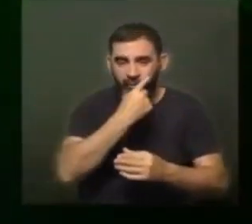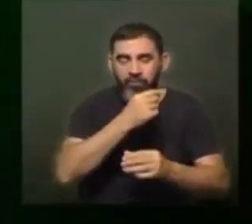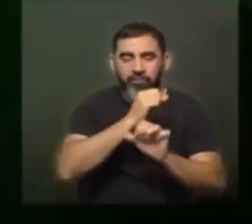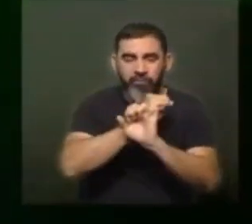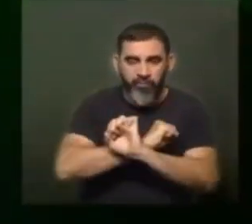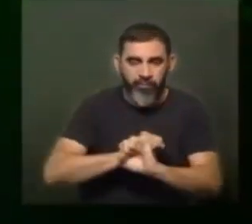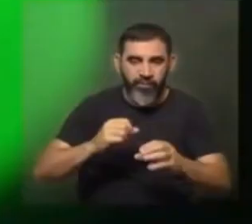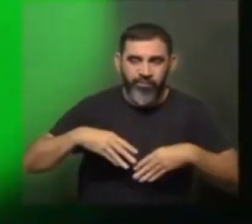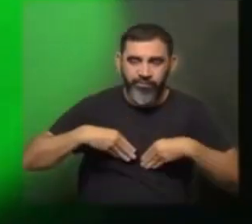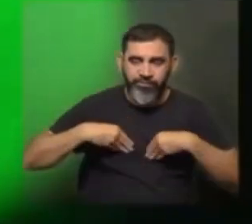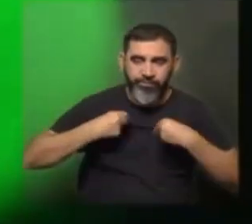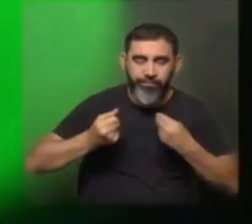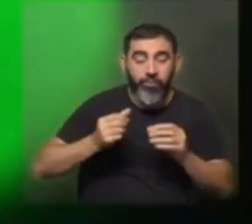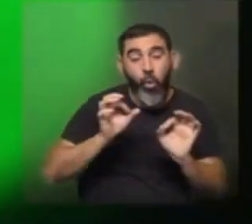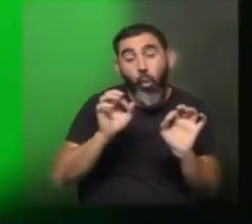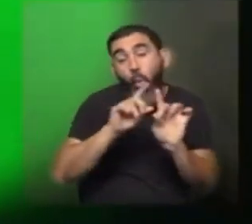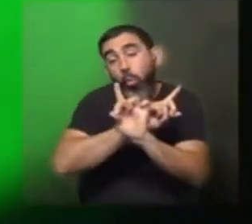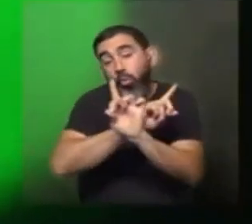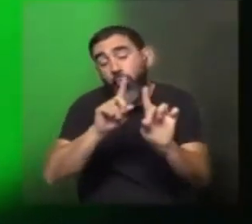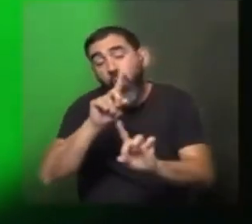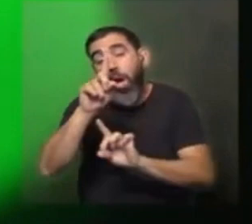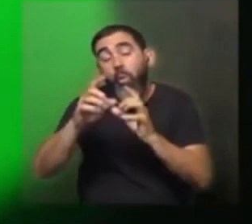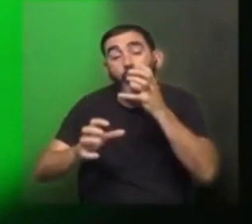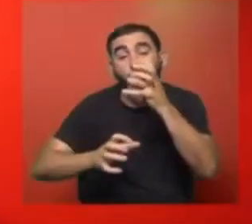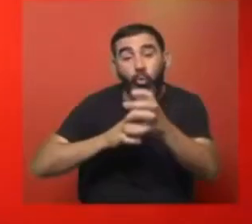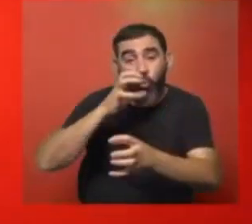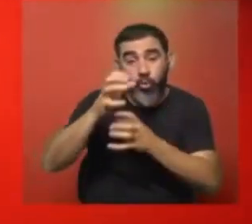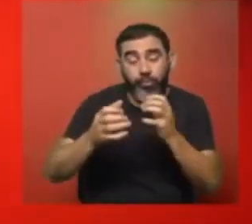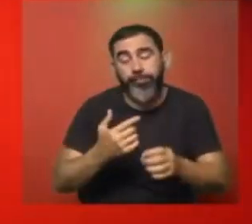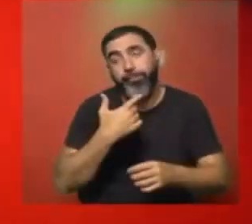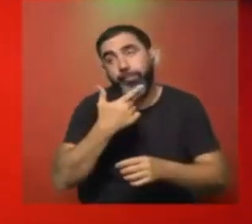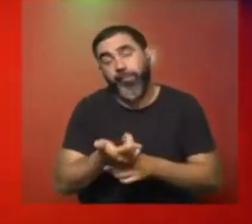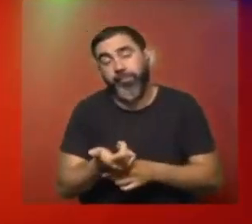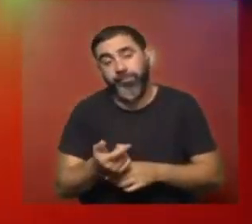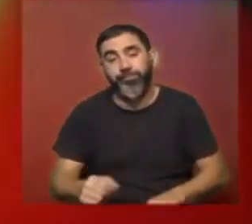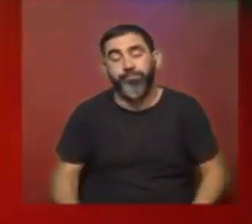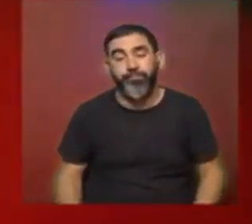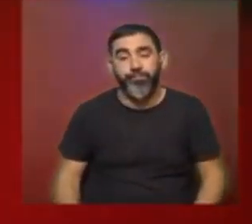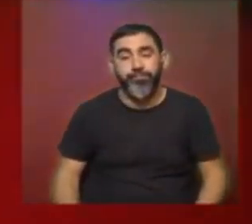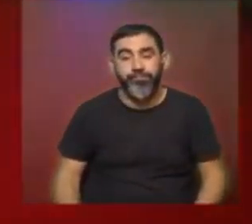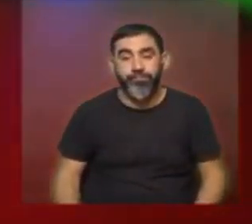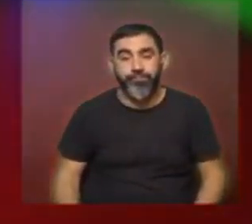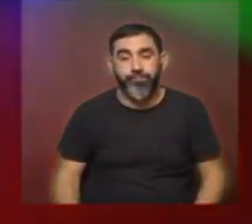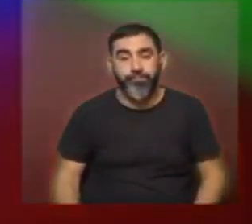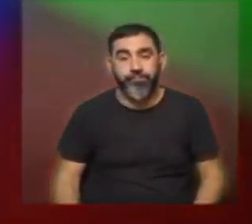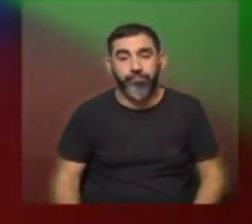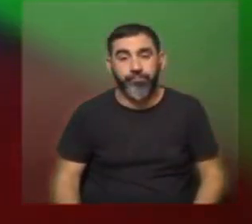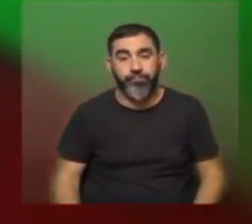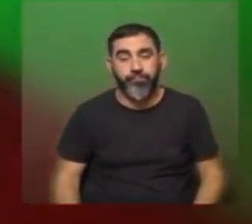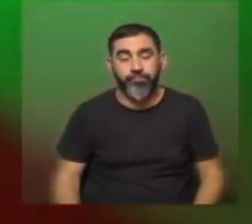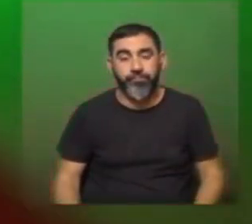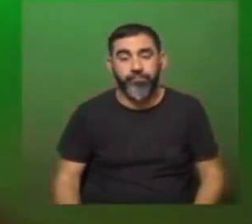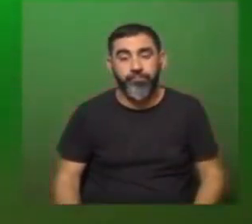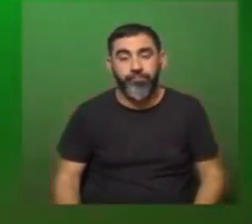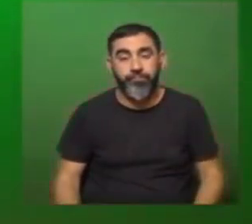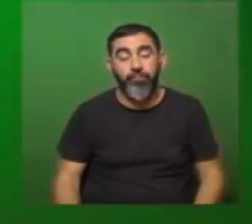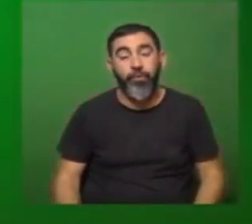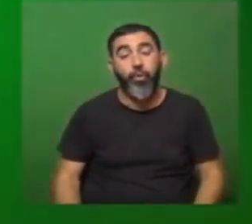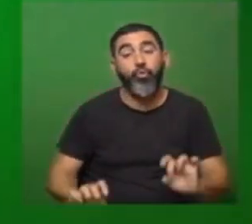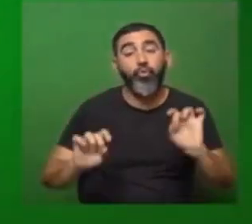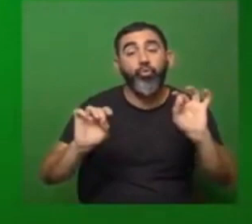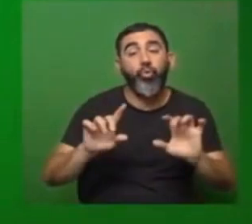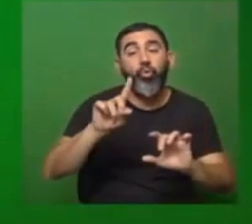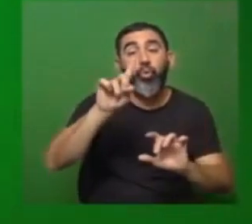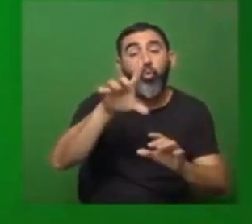poder percibir o no determinados colores. Por ejemplo, podemos tener que tengamos un solo tipo